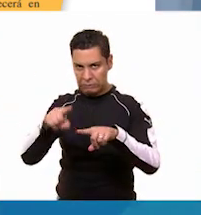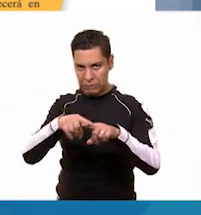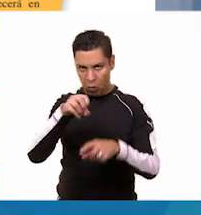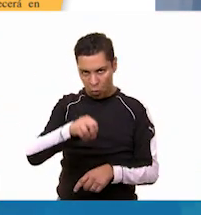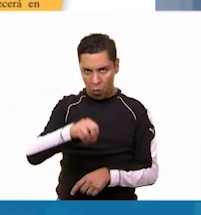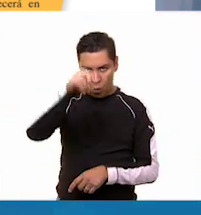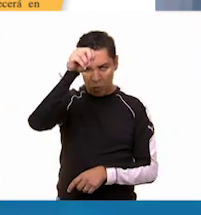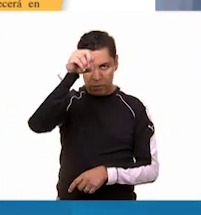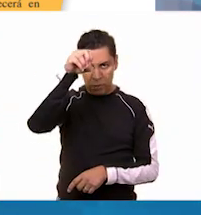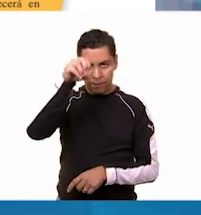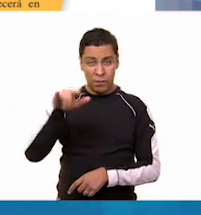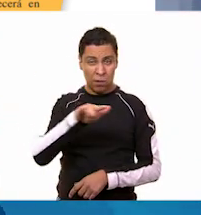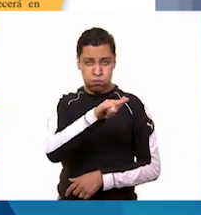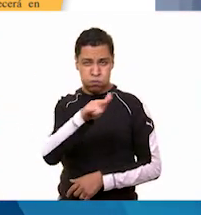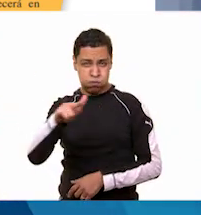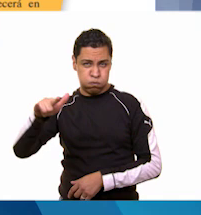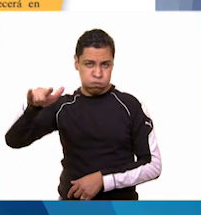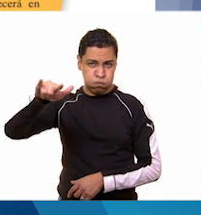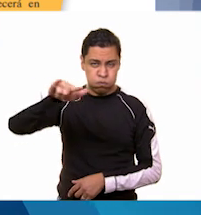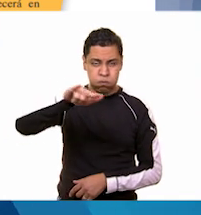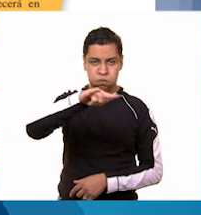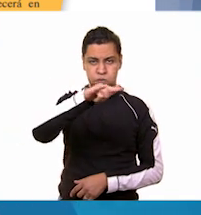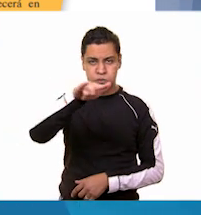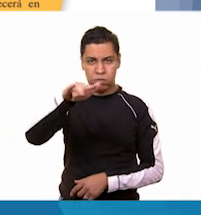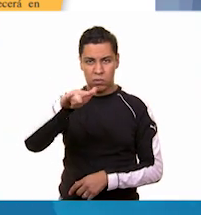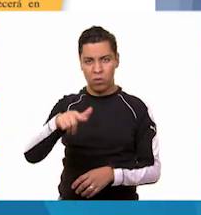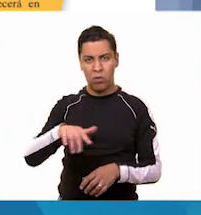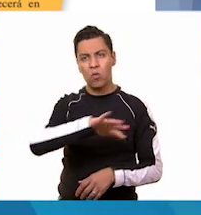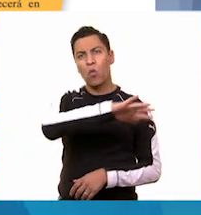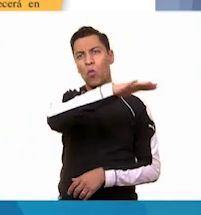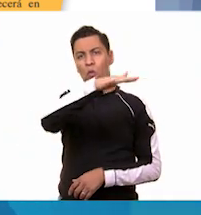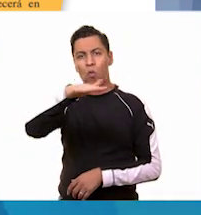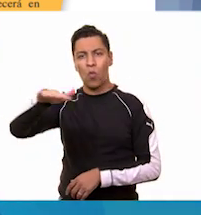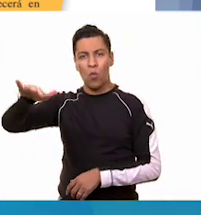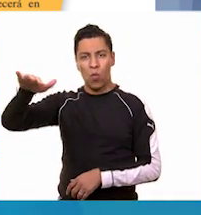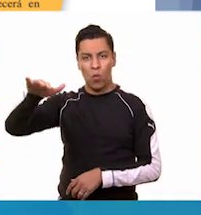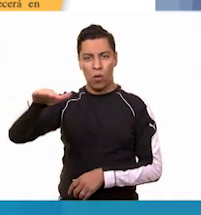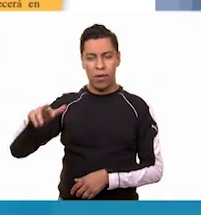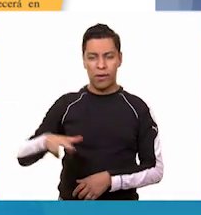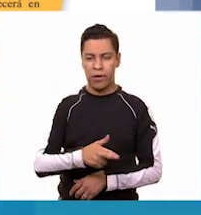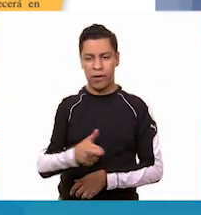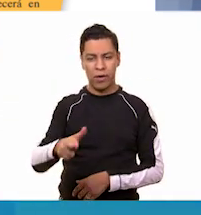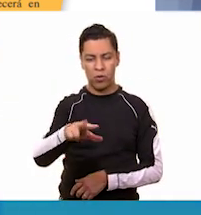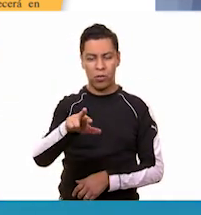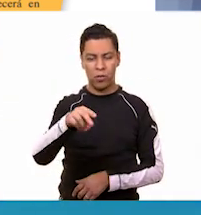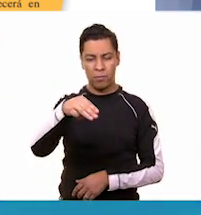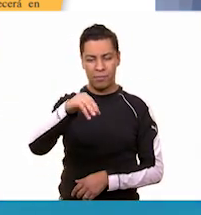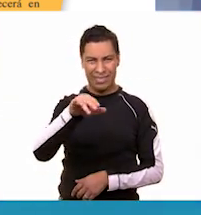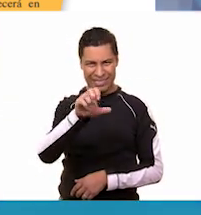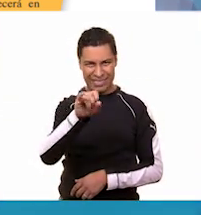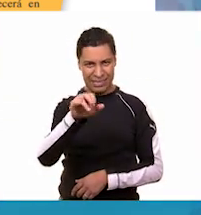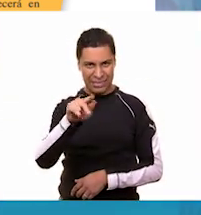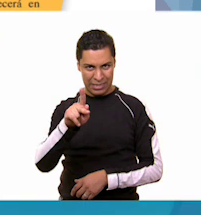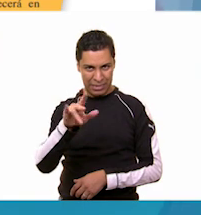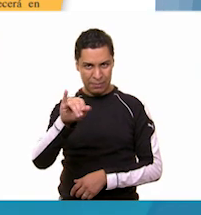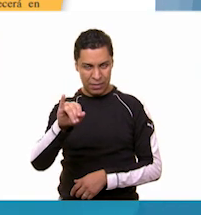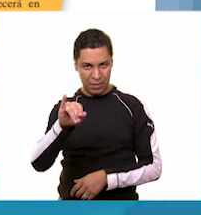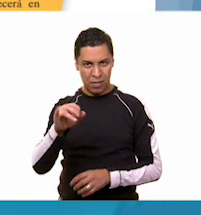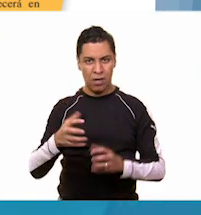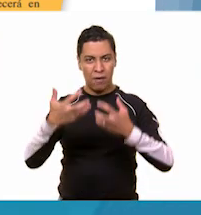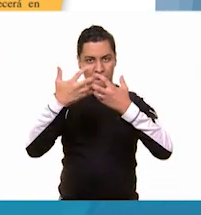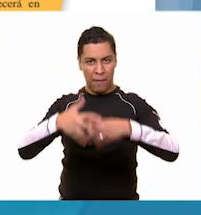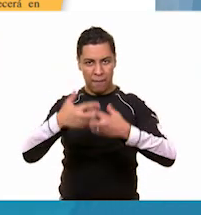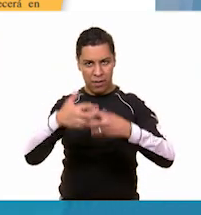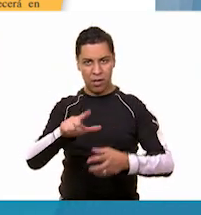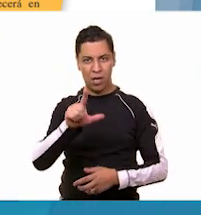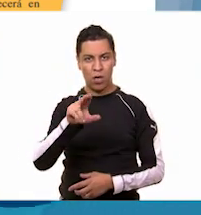El avión tiene previsto sobrevolar el Stennis Space Center en Mississippi y una fábrica en Luisiana, donde se construyeron